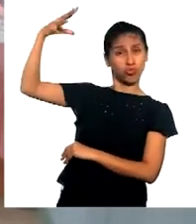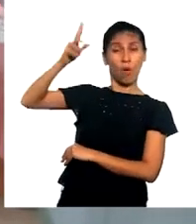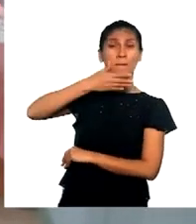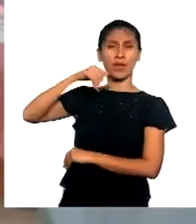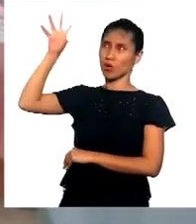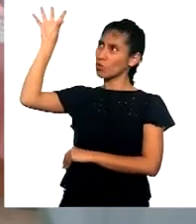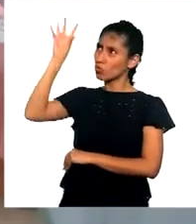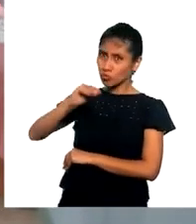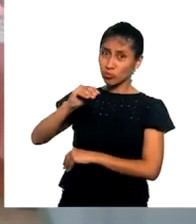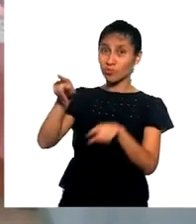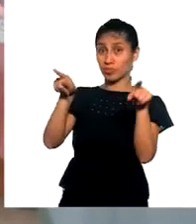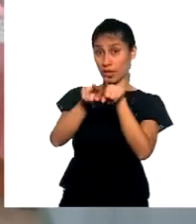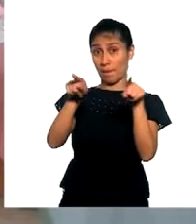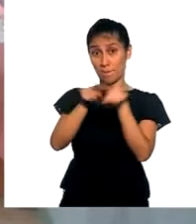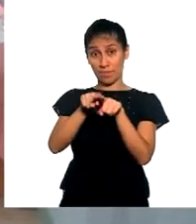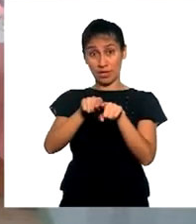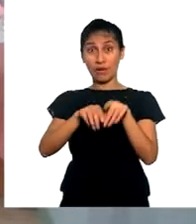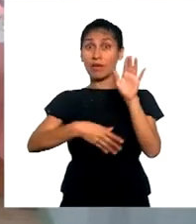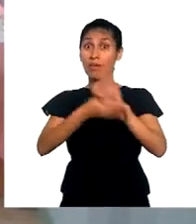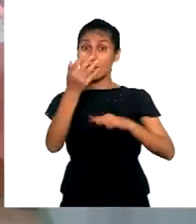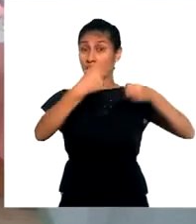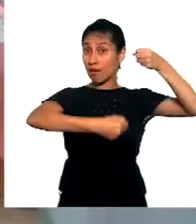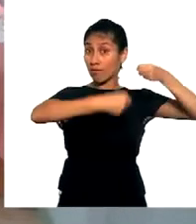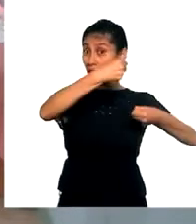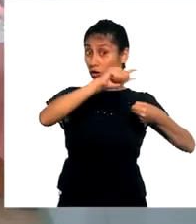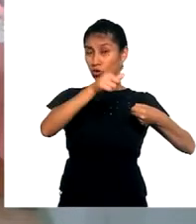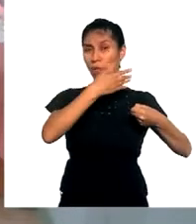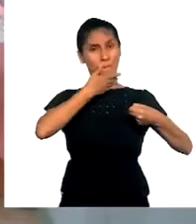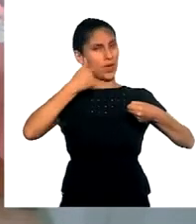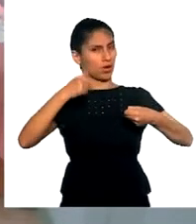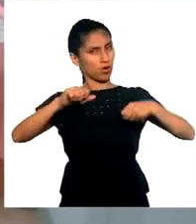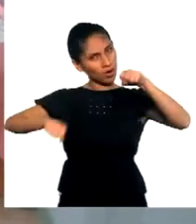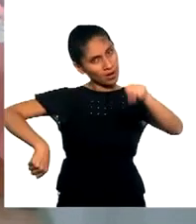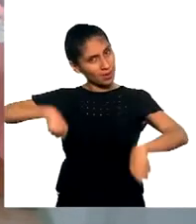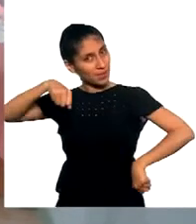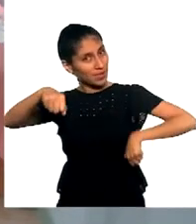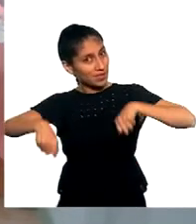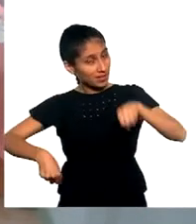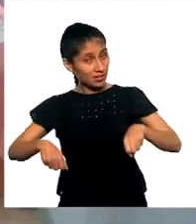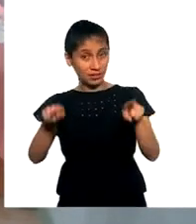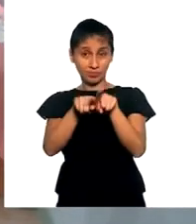procesados por ejemplo chancaca en lugar de azúcar